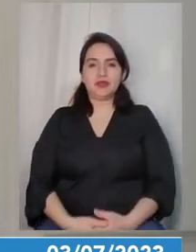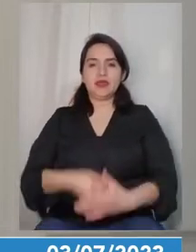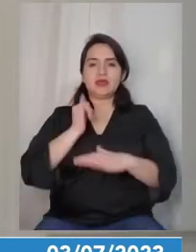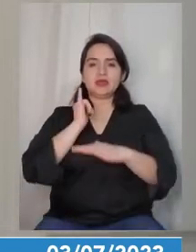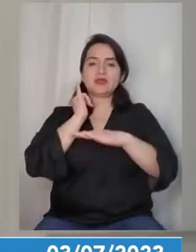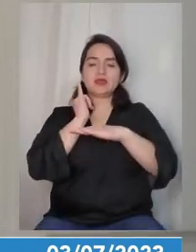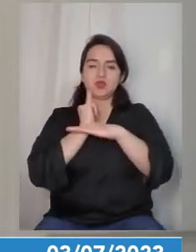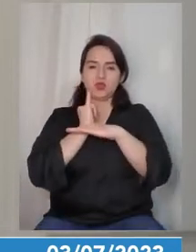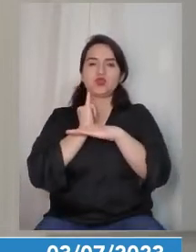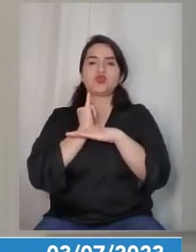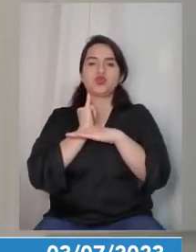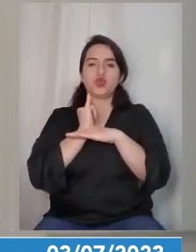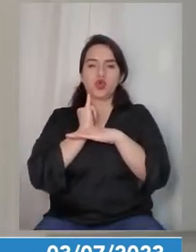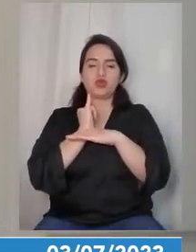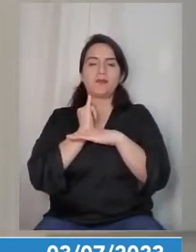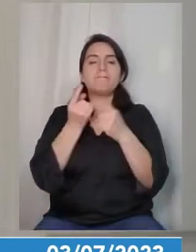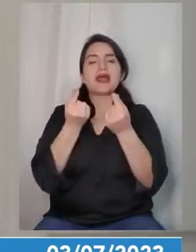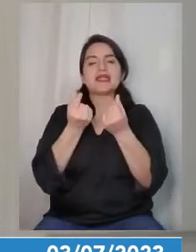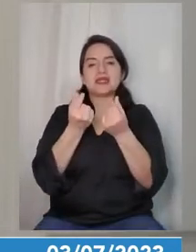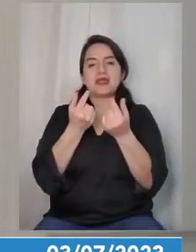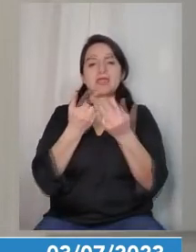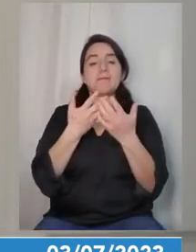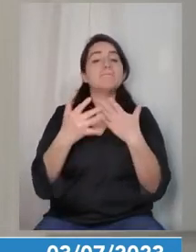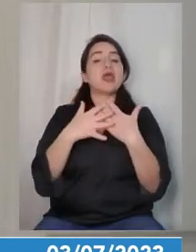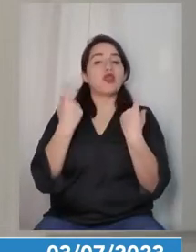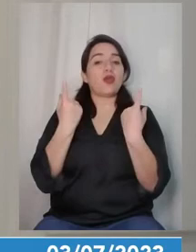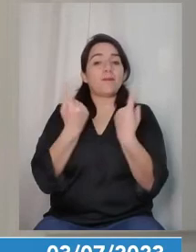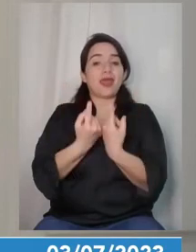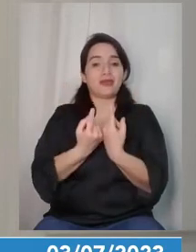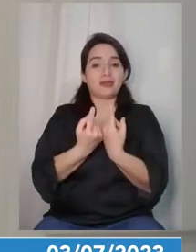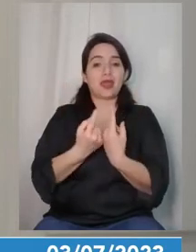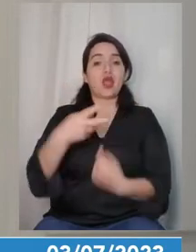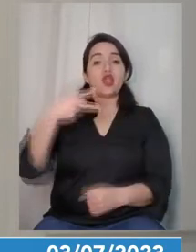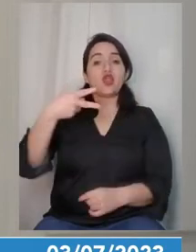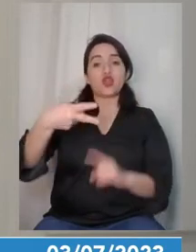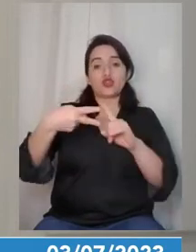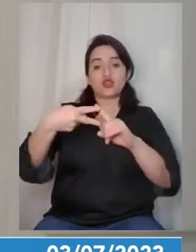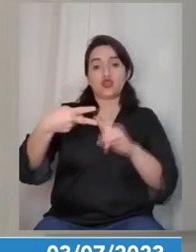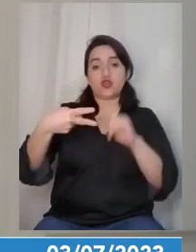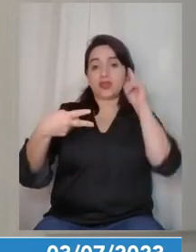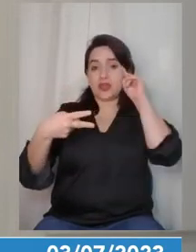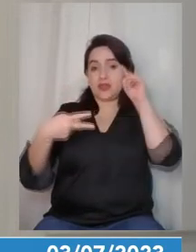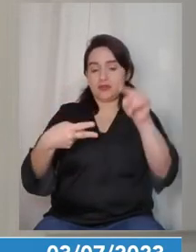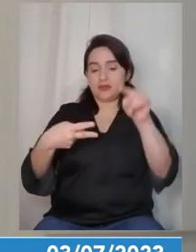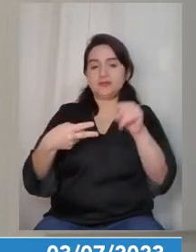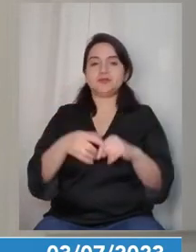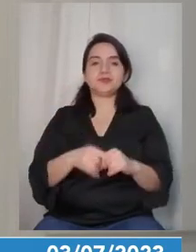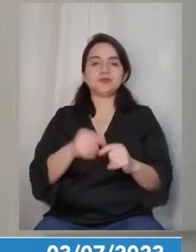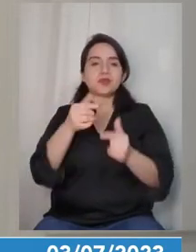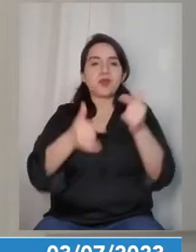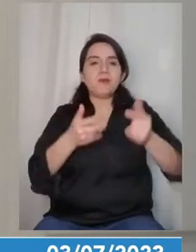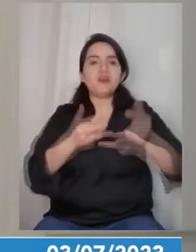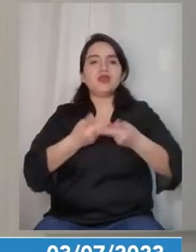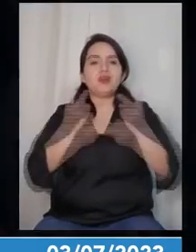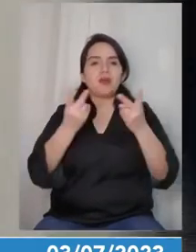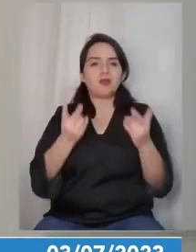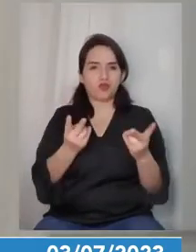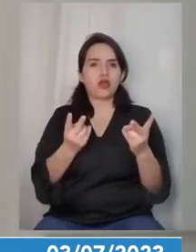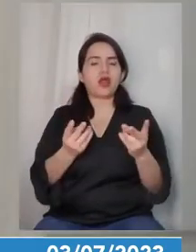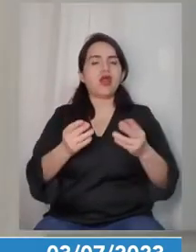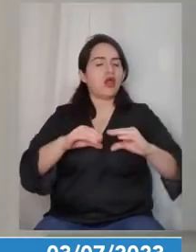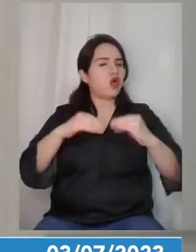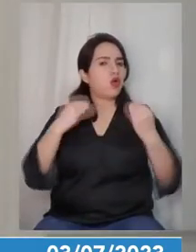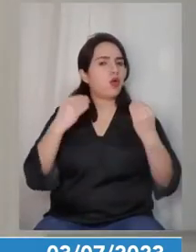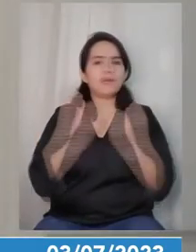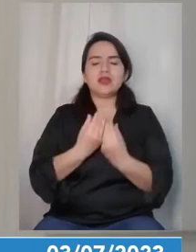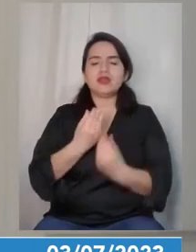ambiente para cumplir dos objetivos. Uno, velar porque la política pública sea integral en materia medioambiental, que es